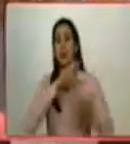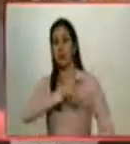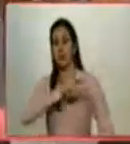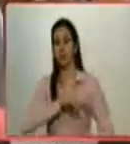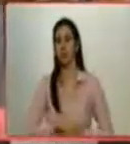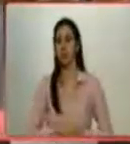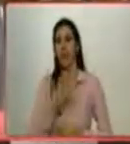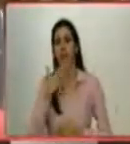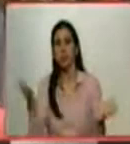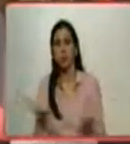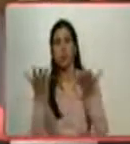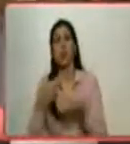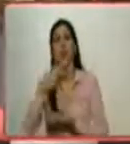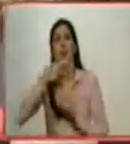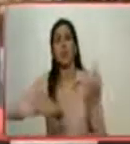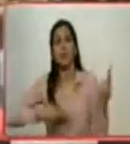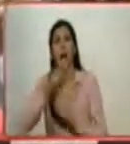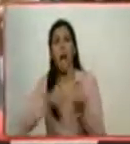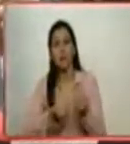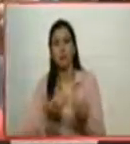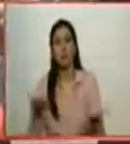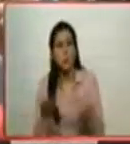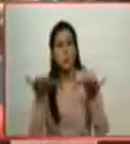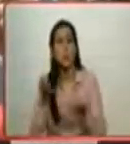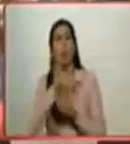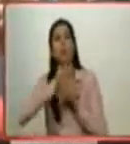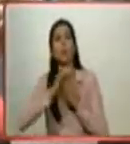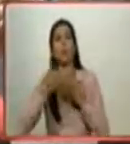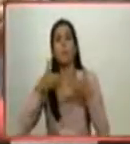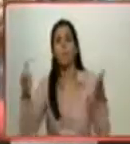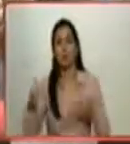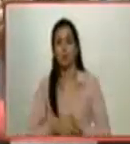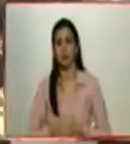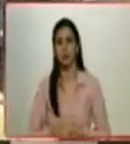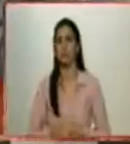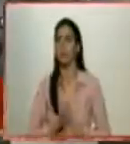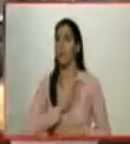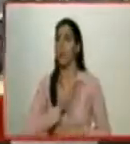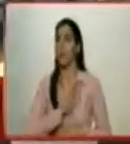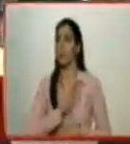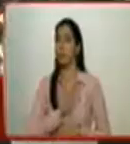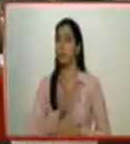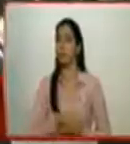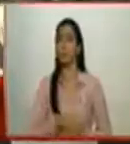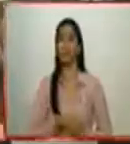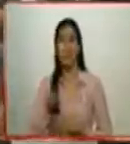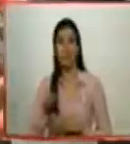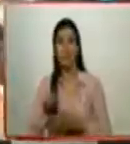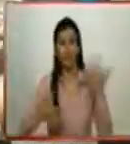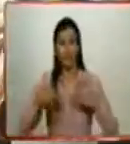a la promoción que ha hecho la Revolución Bolivariana de la cultura popular, es un patrimonio cultural y material de la